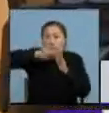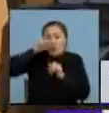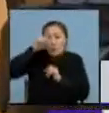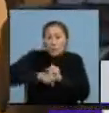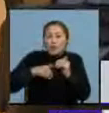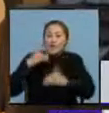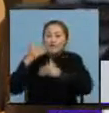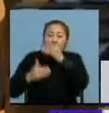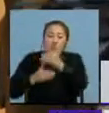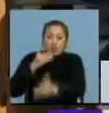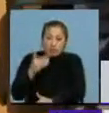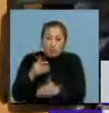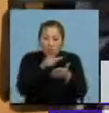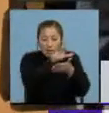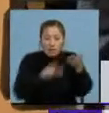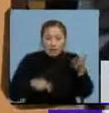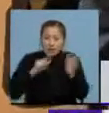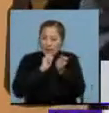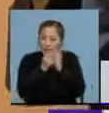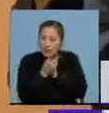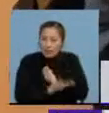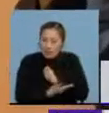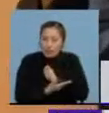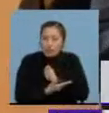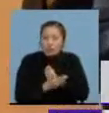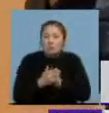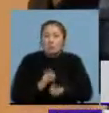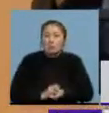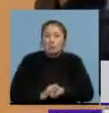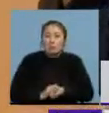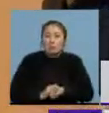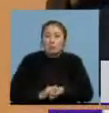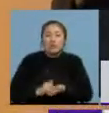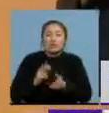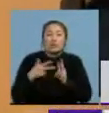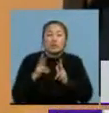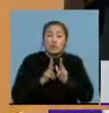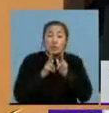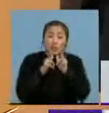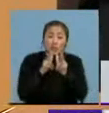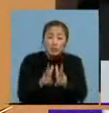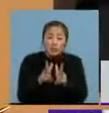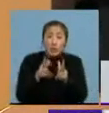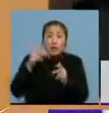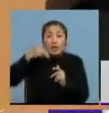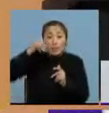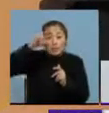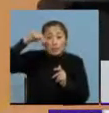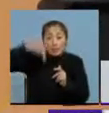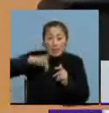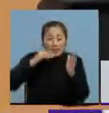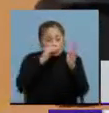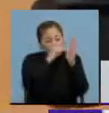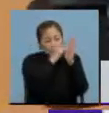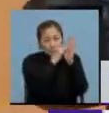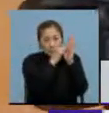yendo a la evolución de las tarifas así es debo decir que el men venía con una